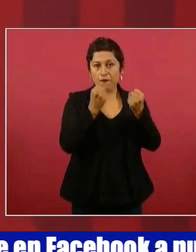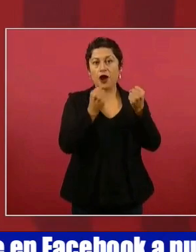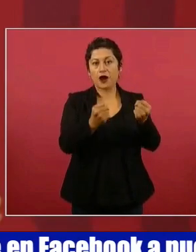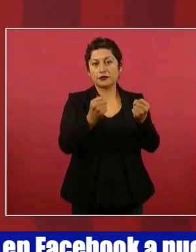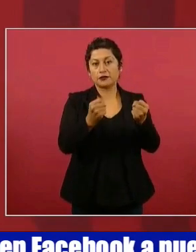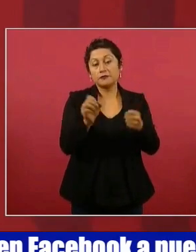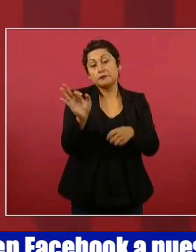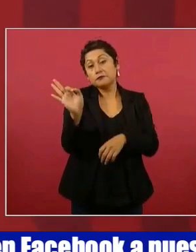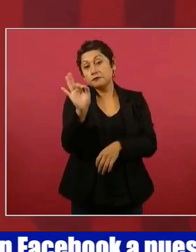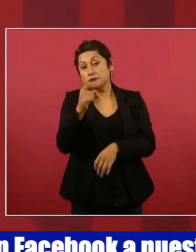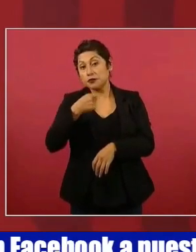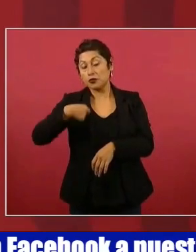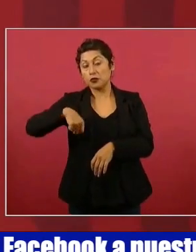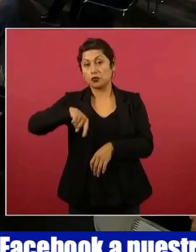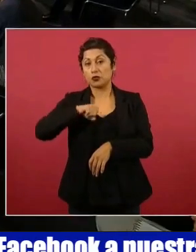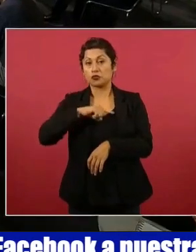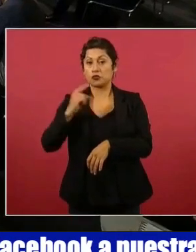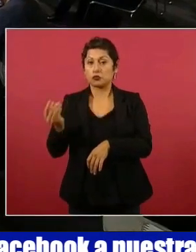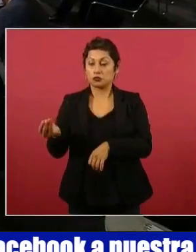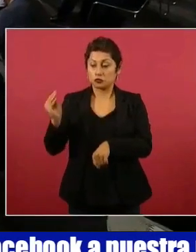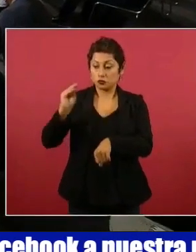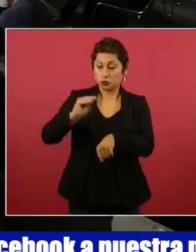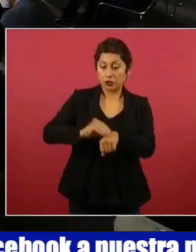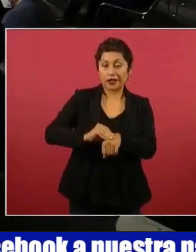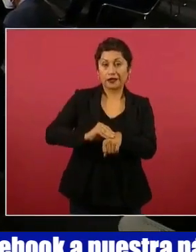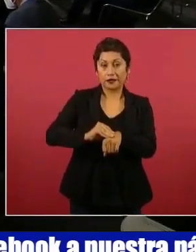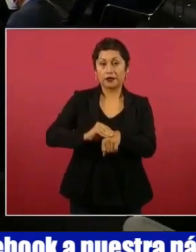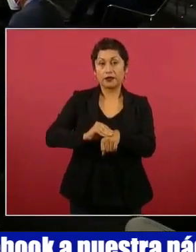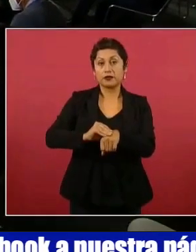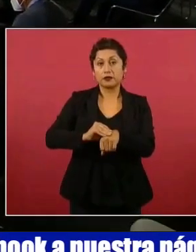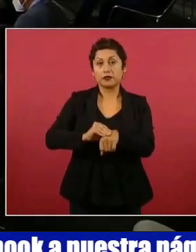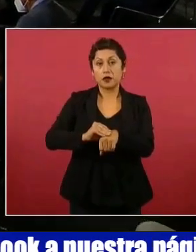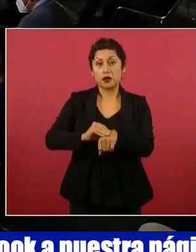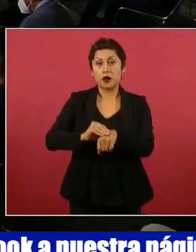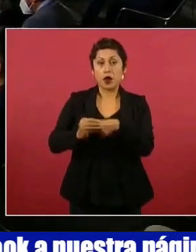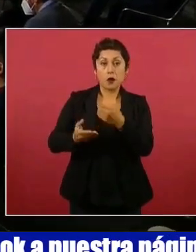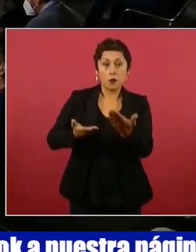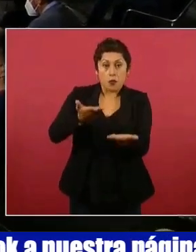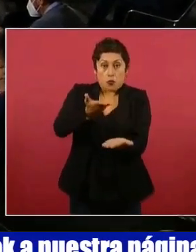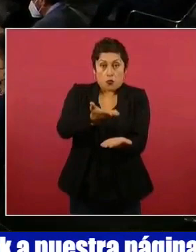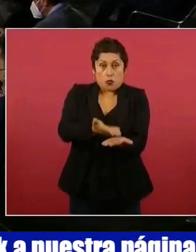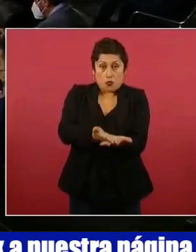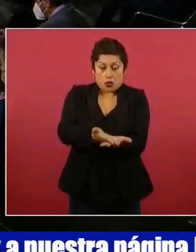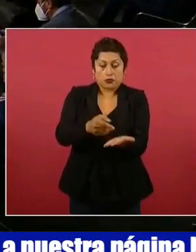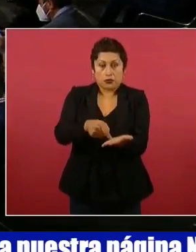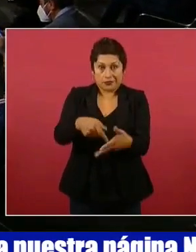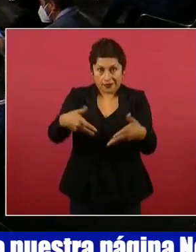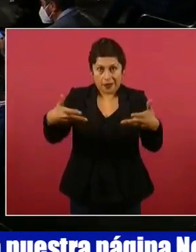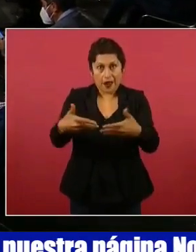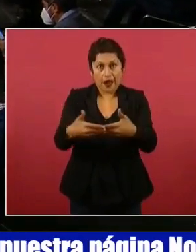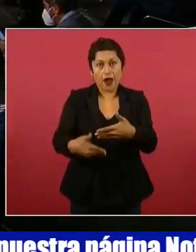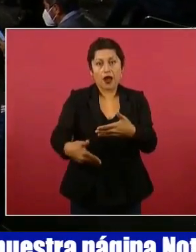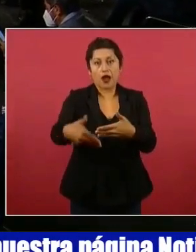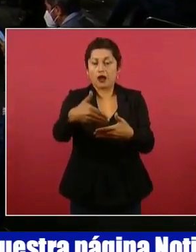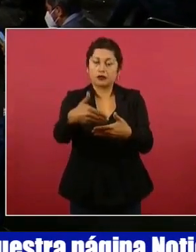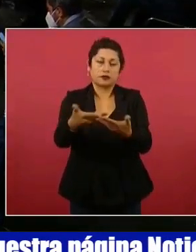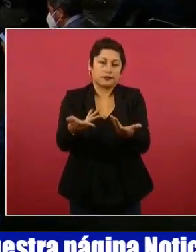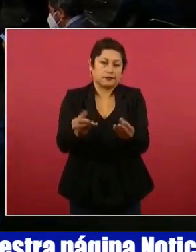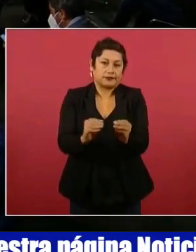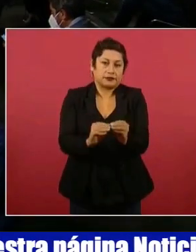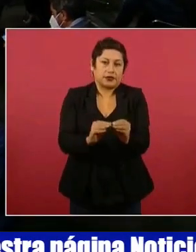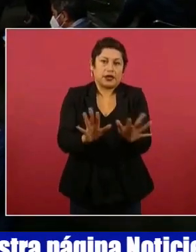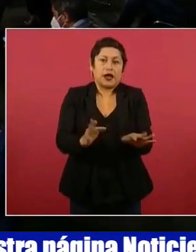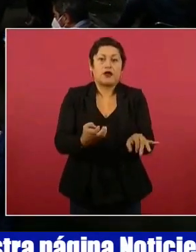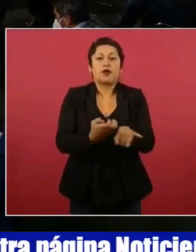desahogan demandas, se desmienten bulos, se critica a los medios tradicionales de comunicación y se imparten lecciones de historia